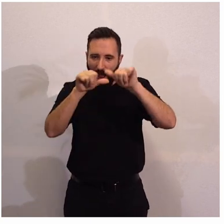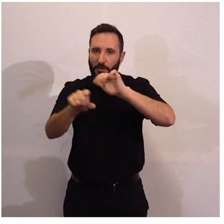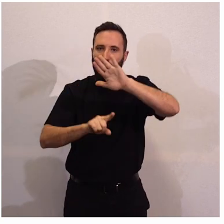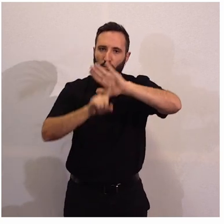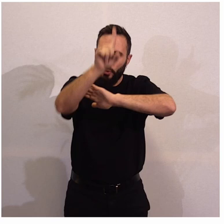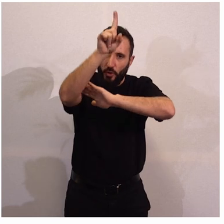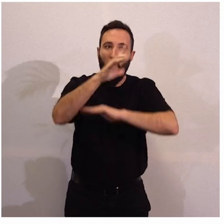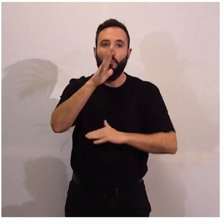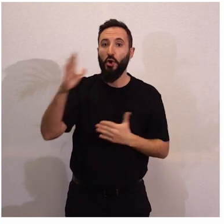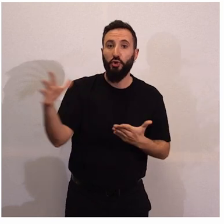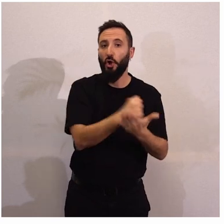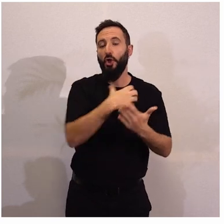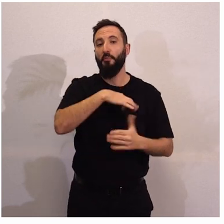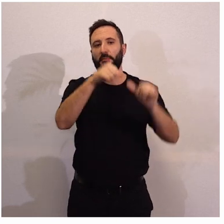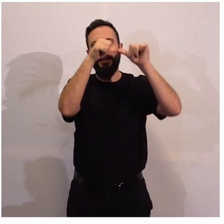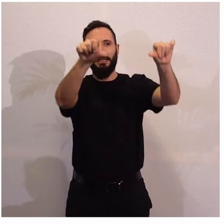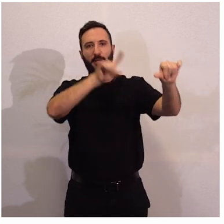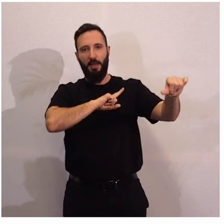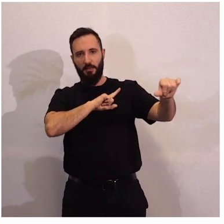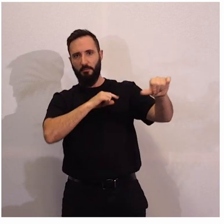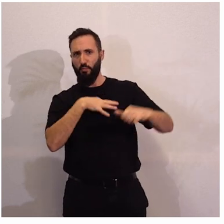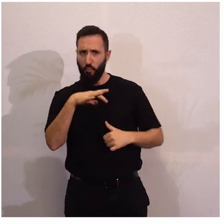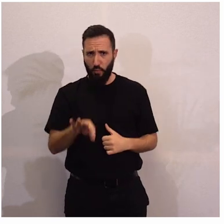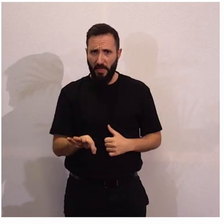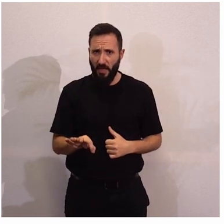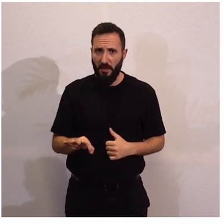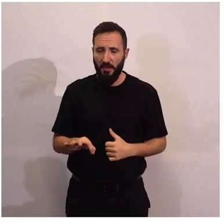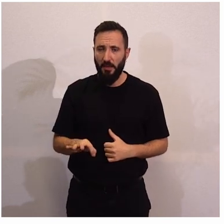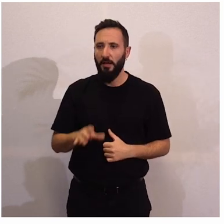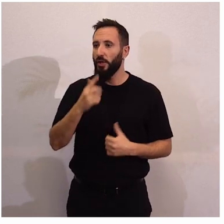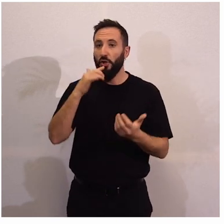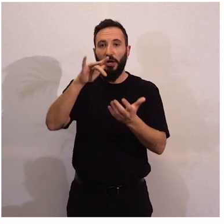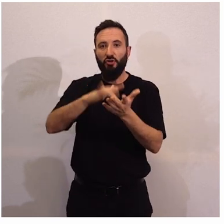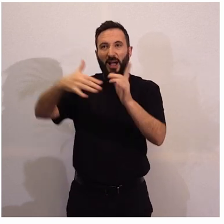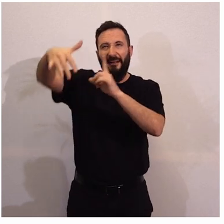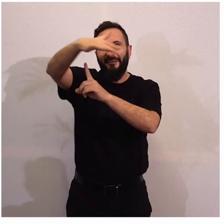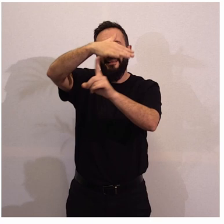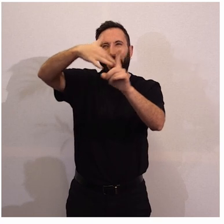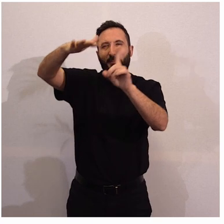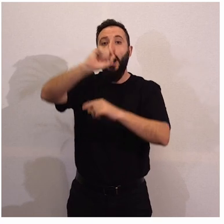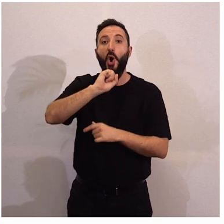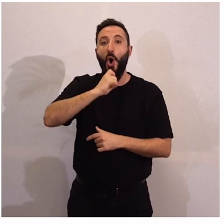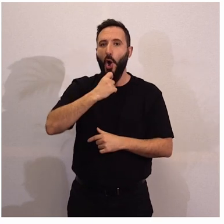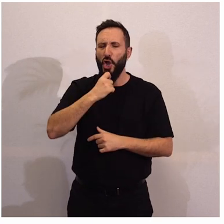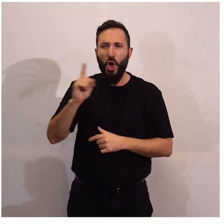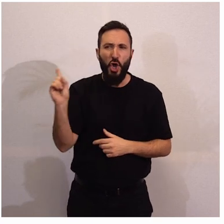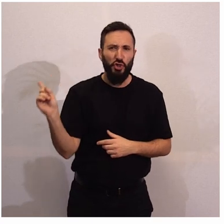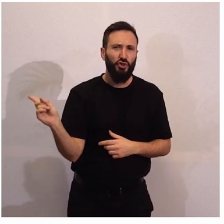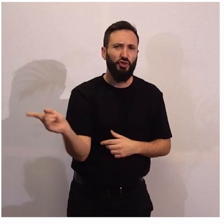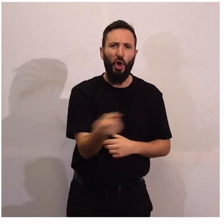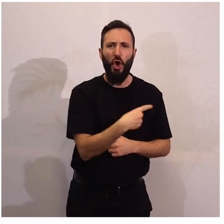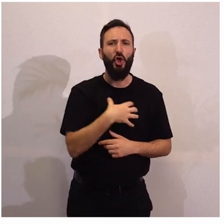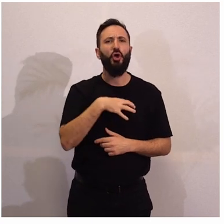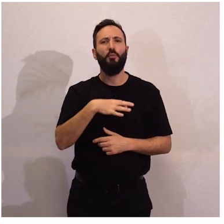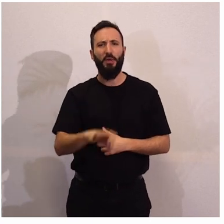todos podemos caer en el estigma. Todos, cuando hay ese clima de odio, todos somos susceptibles. Yo,